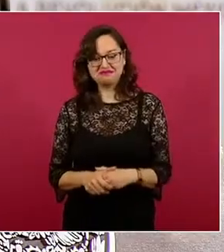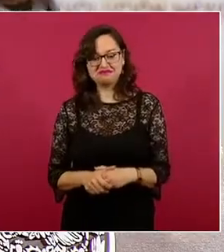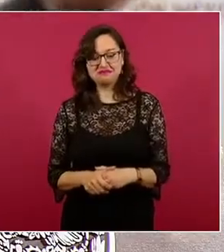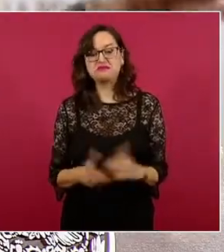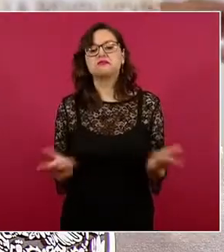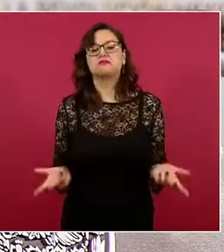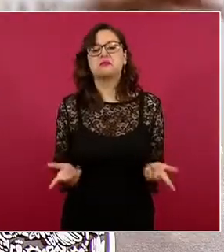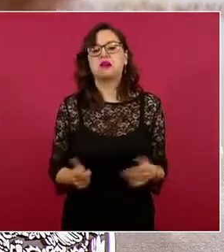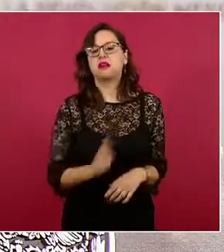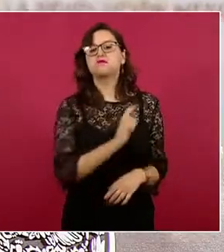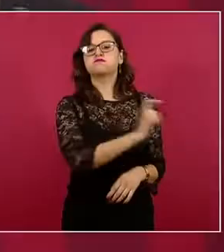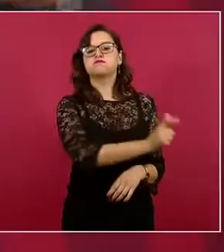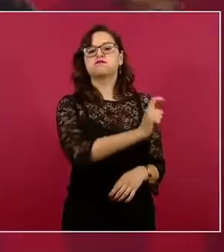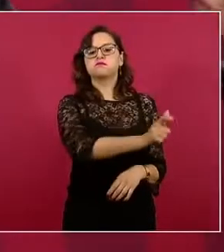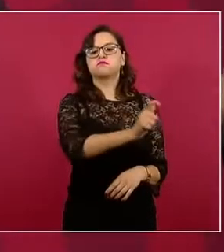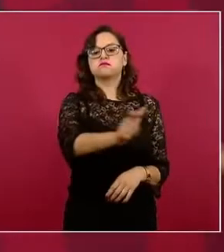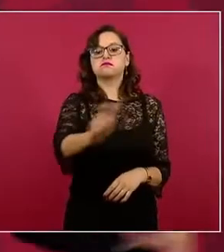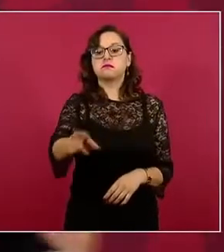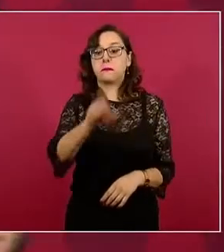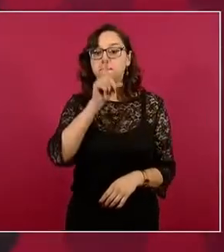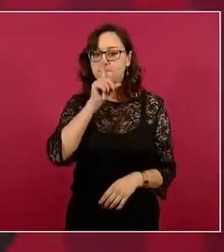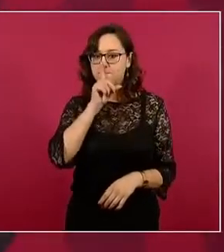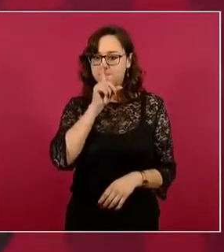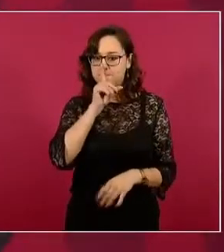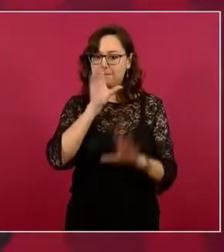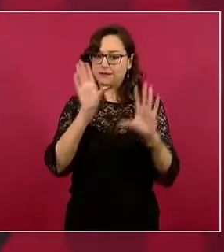sino era que nadie hablara,